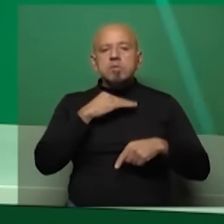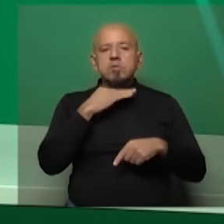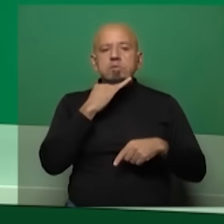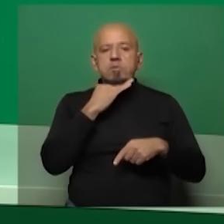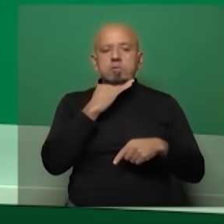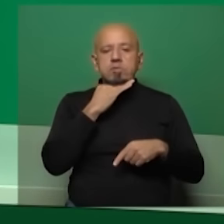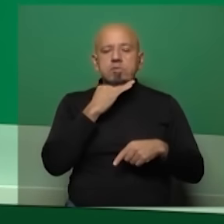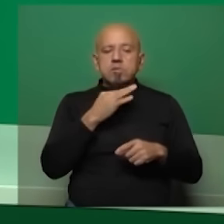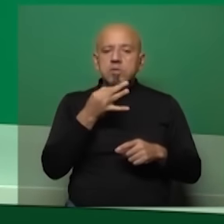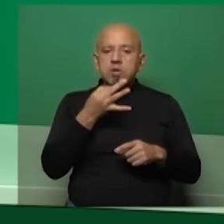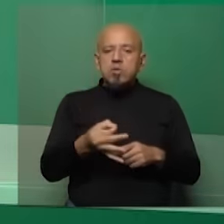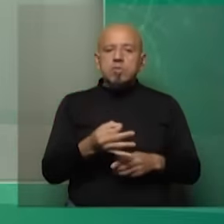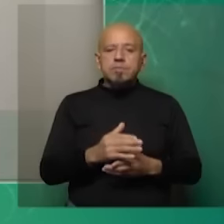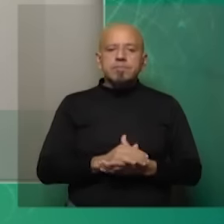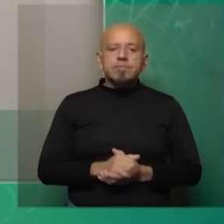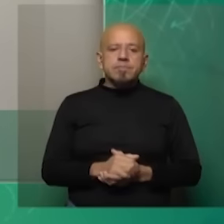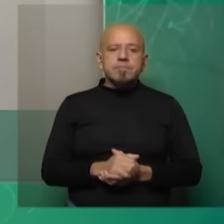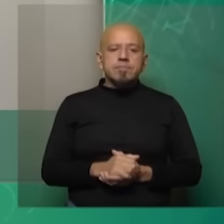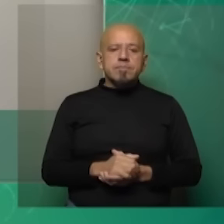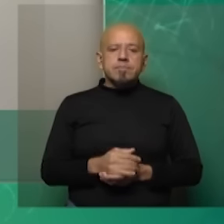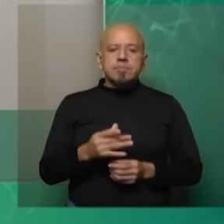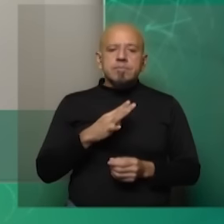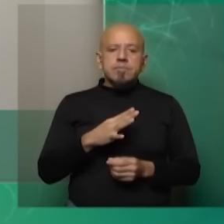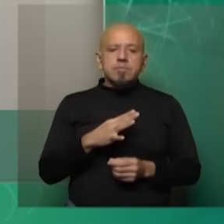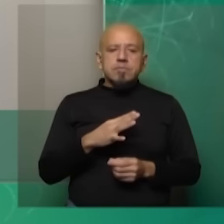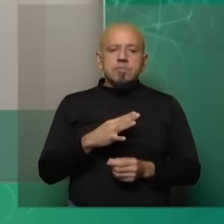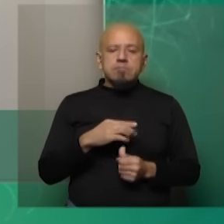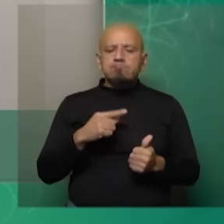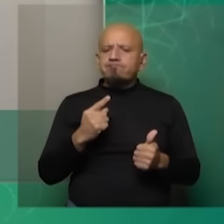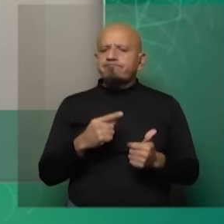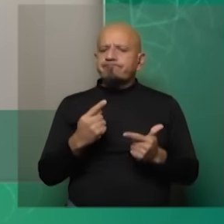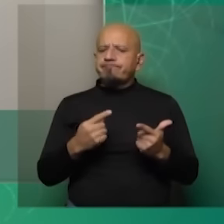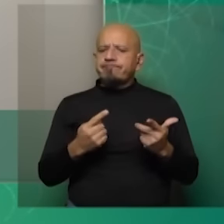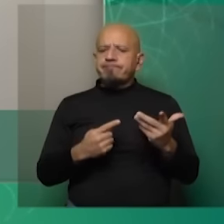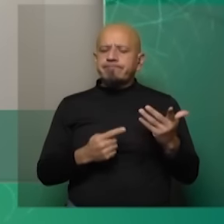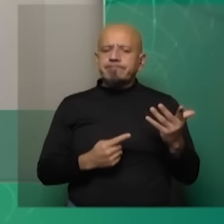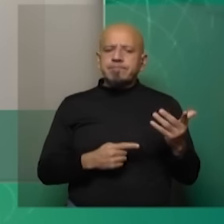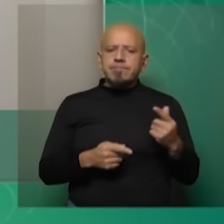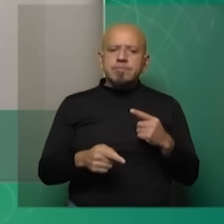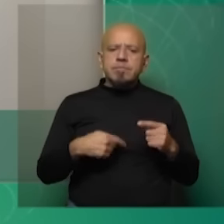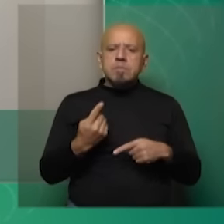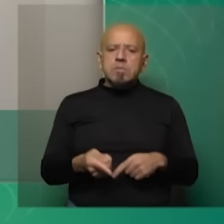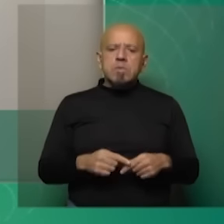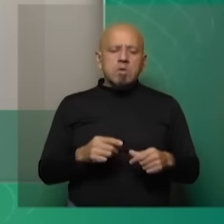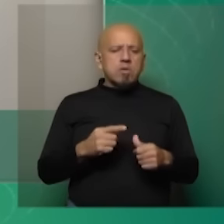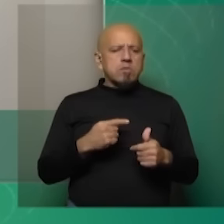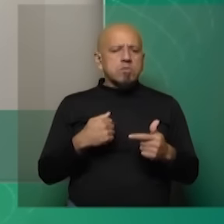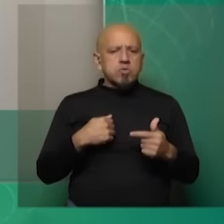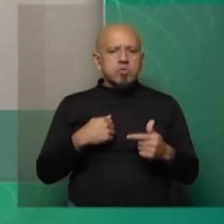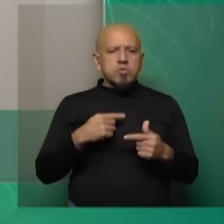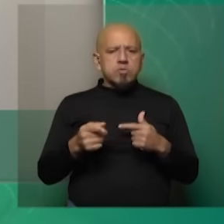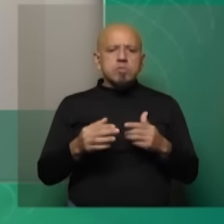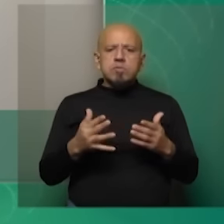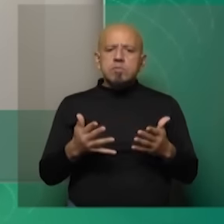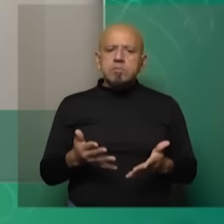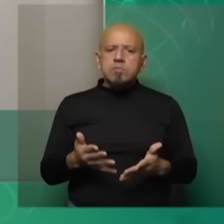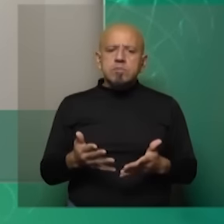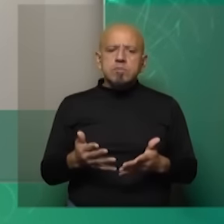no descartó esa posibilidad. Hay una serie de hechos concatenados, más estos otros elementos que nosotros manejamos, que bueno,